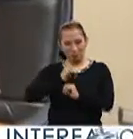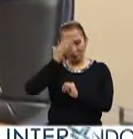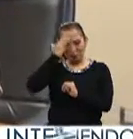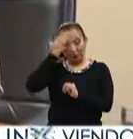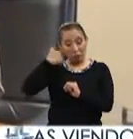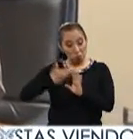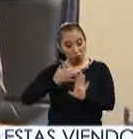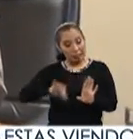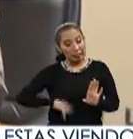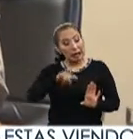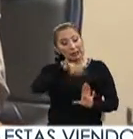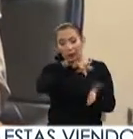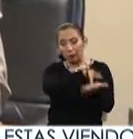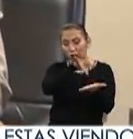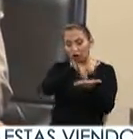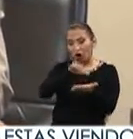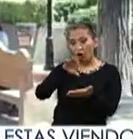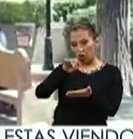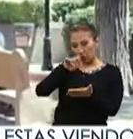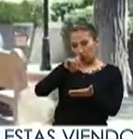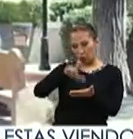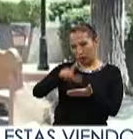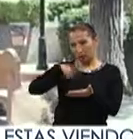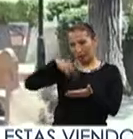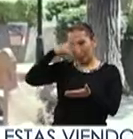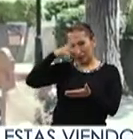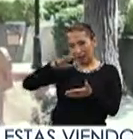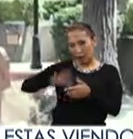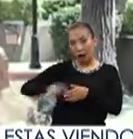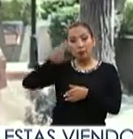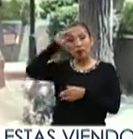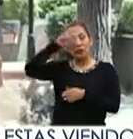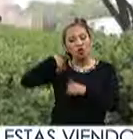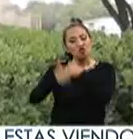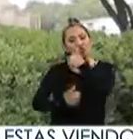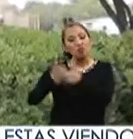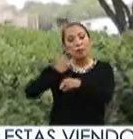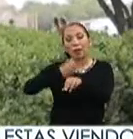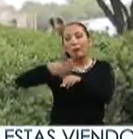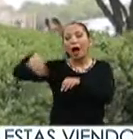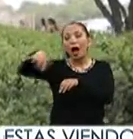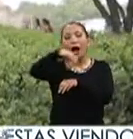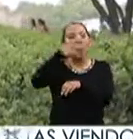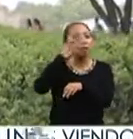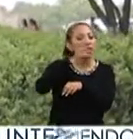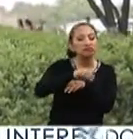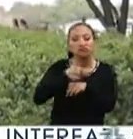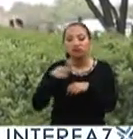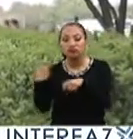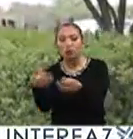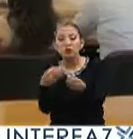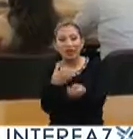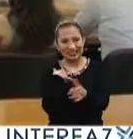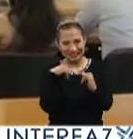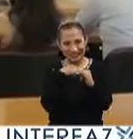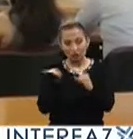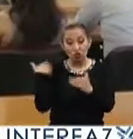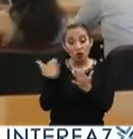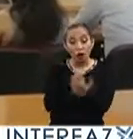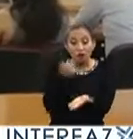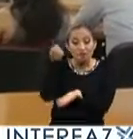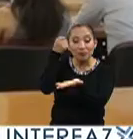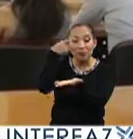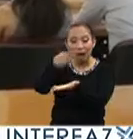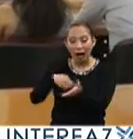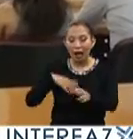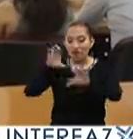hay mucho interés y apoyo y que el cónsul de Estados Unidos en Monterrey hizo un concurso entre las preparatorias y proporcionó recursos a la institución ganadora